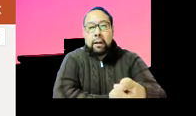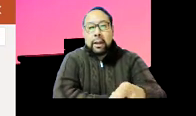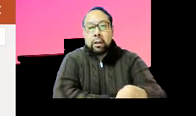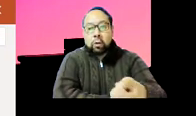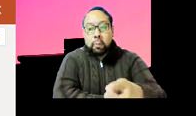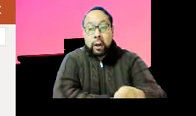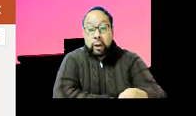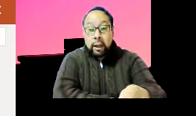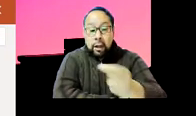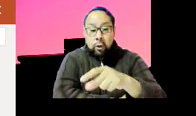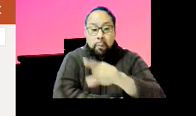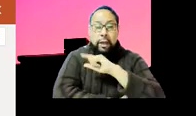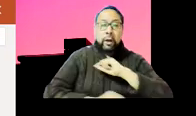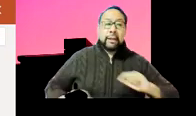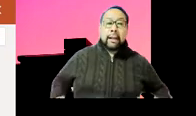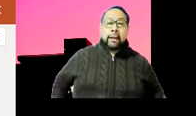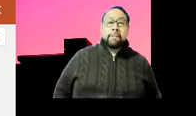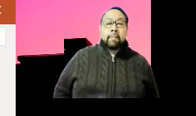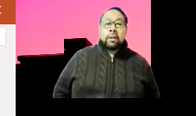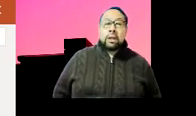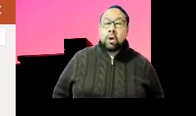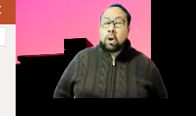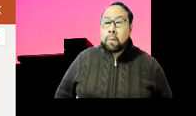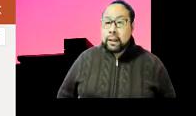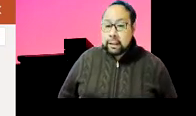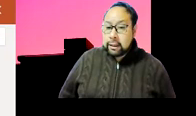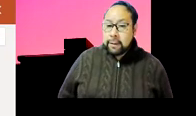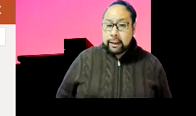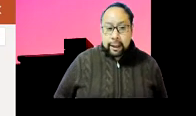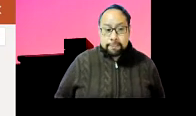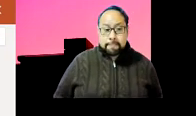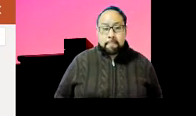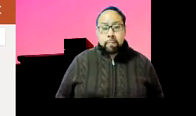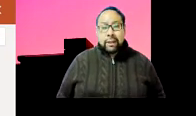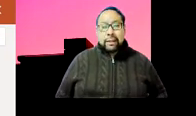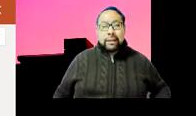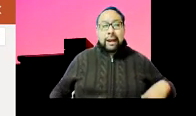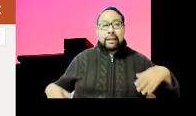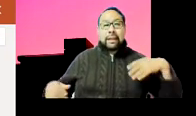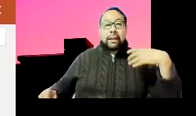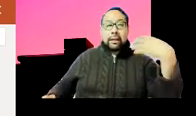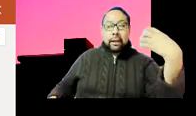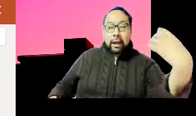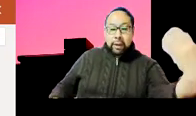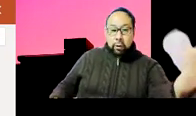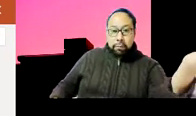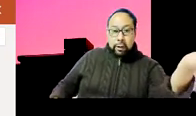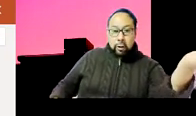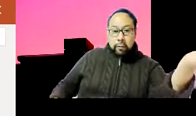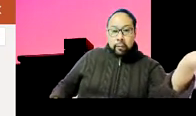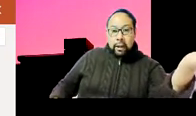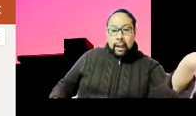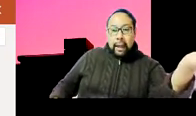sentirnos moralmente superiores a alguien, sino convencer de verdad, tratar de hacer cambiar